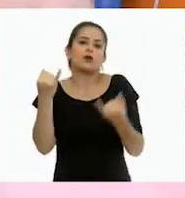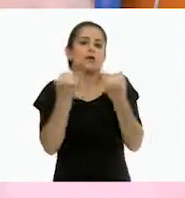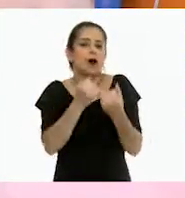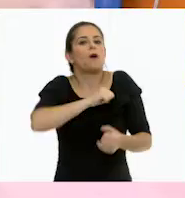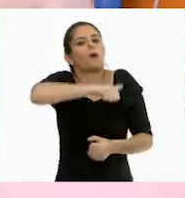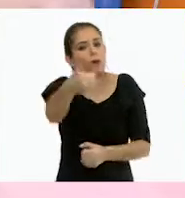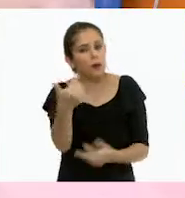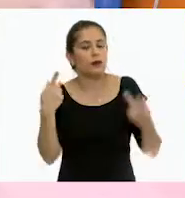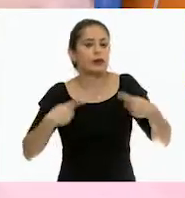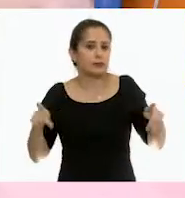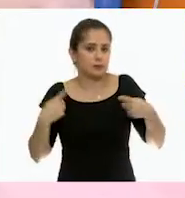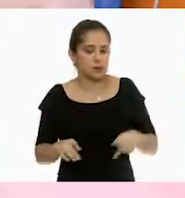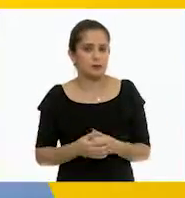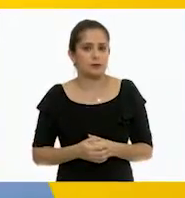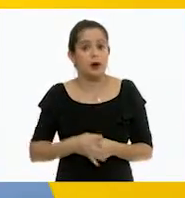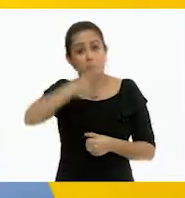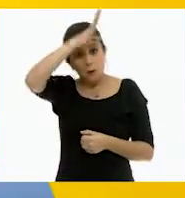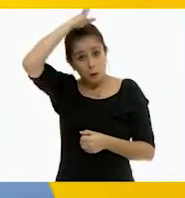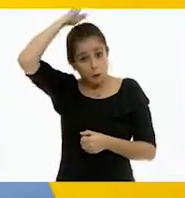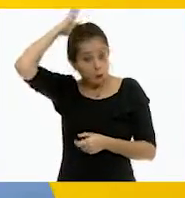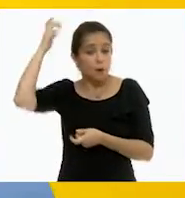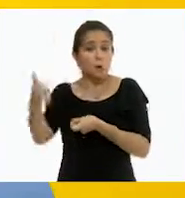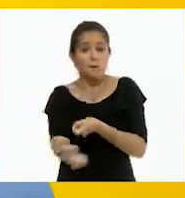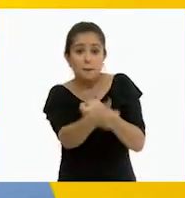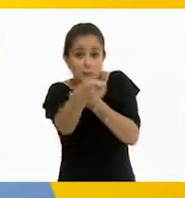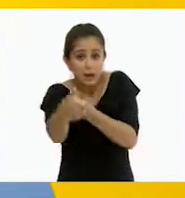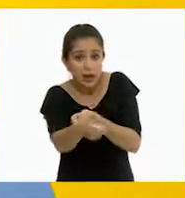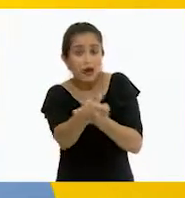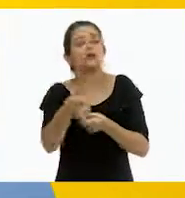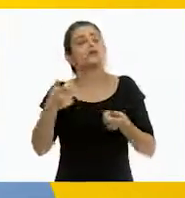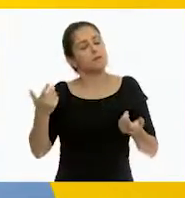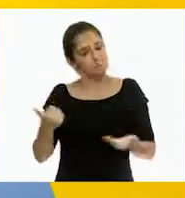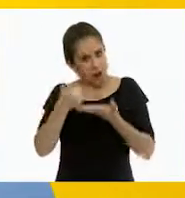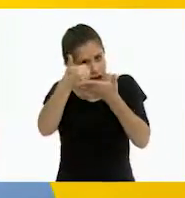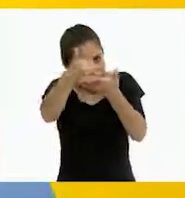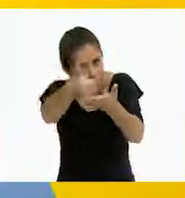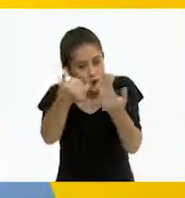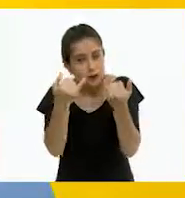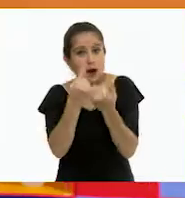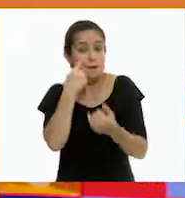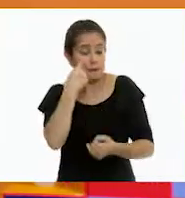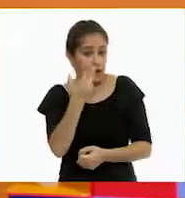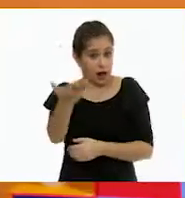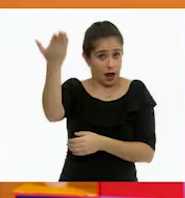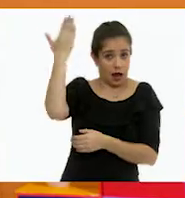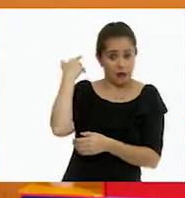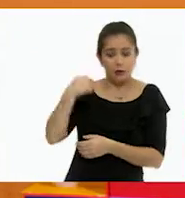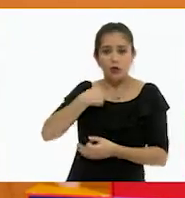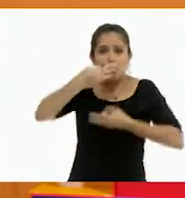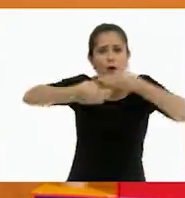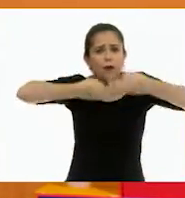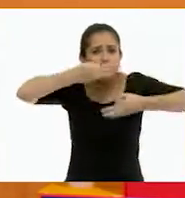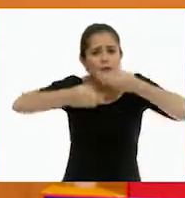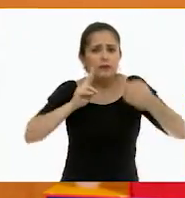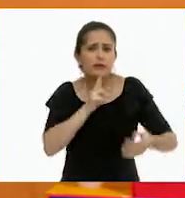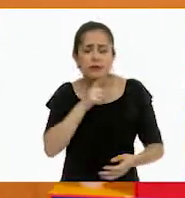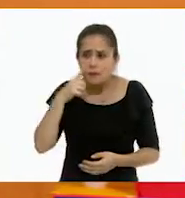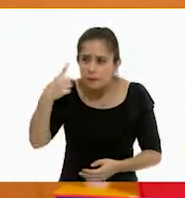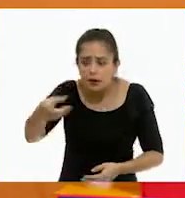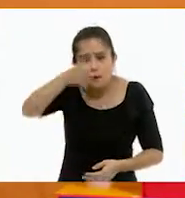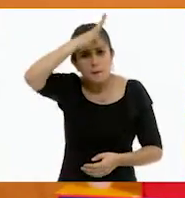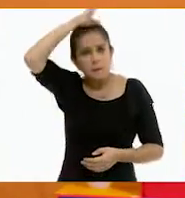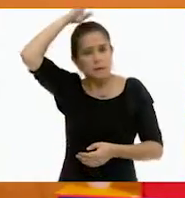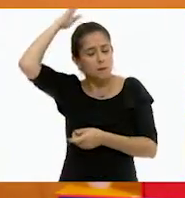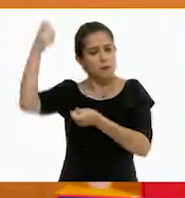ayudan. Los bomberos. Los bomberos, por ejemplo. El otro día yo vi en las noticias que hubo unos bomberos